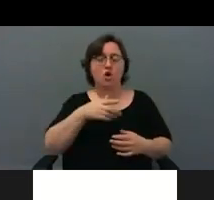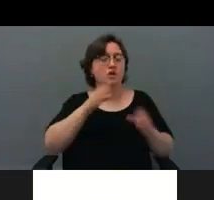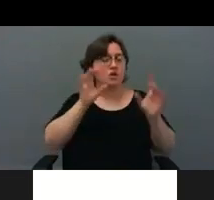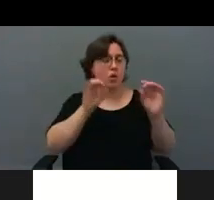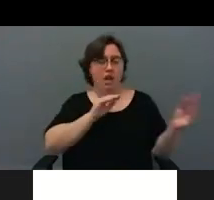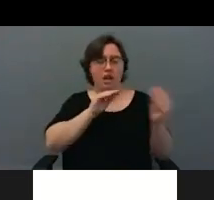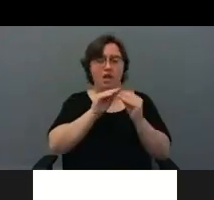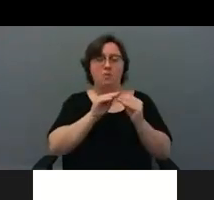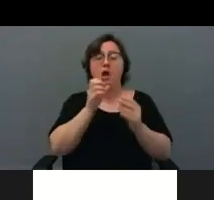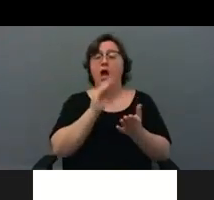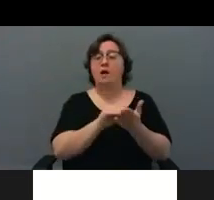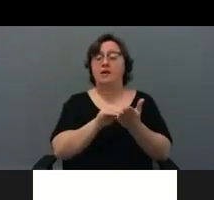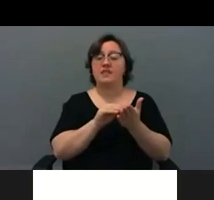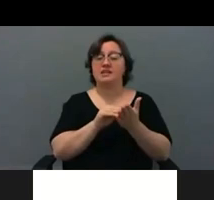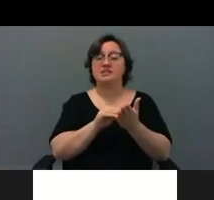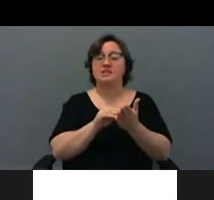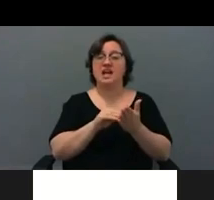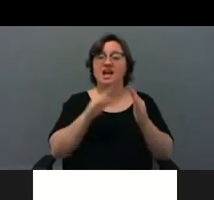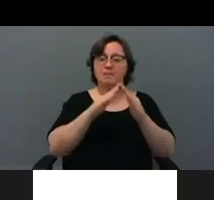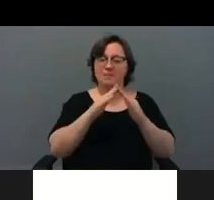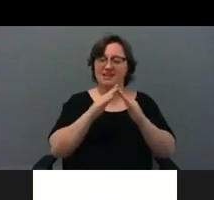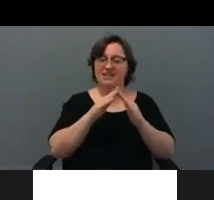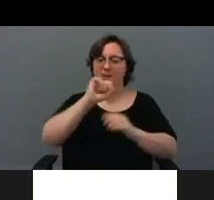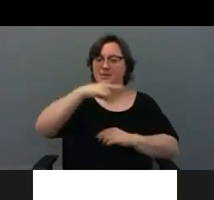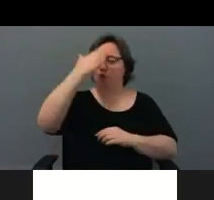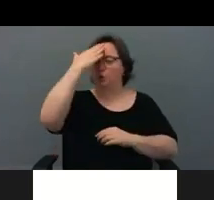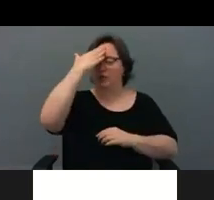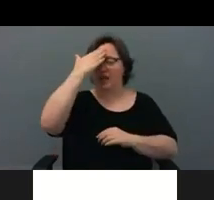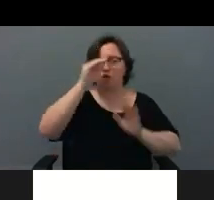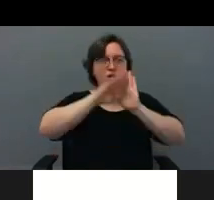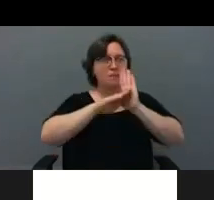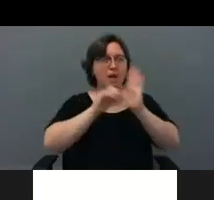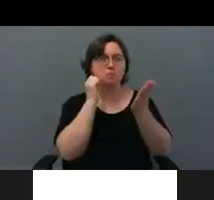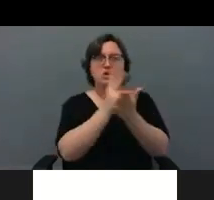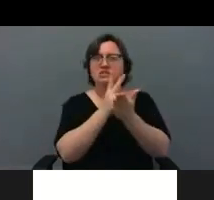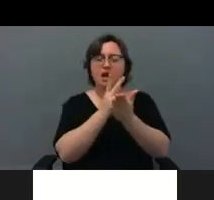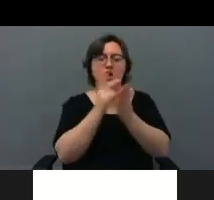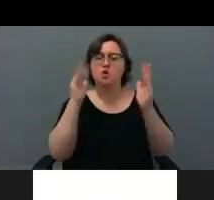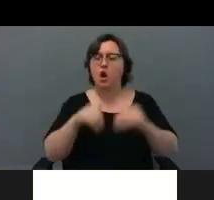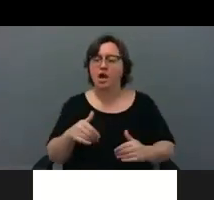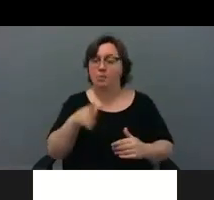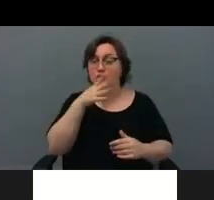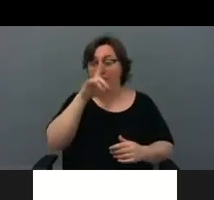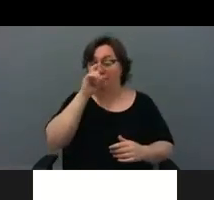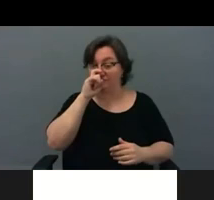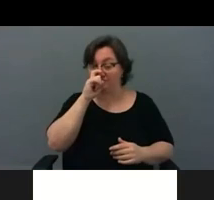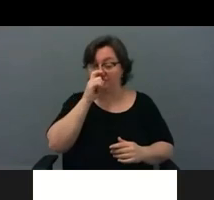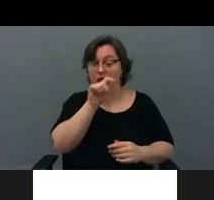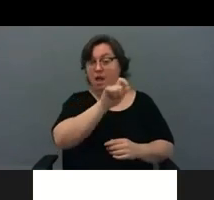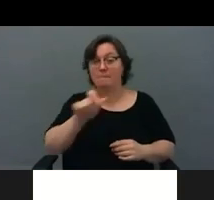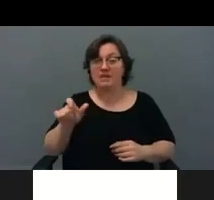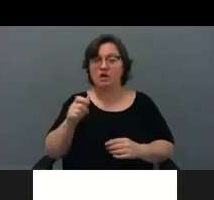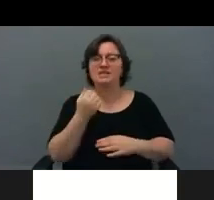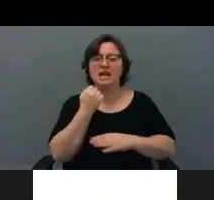pues, no hay una apuesta suficiente por este tipo de programas. En todo caso, hay que tener en cuenta las necesidades de